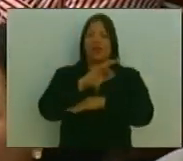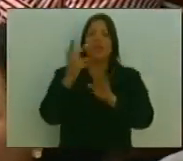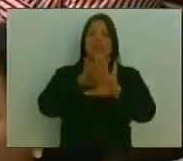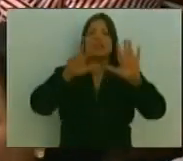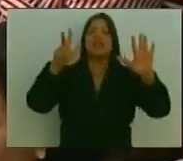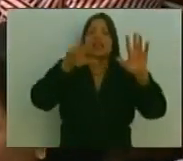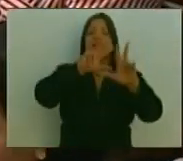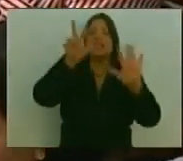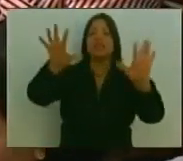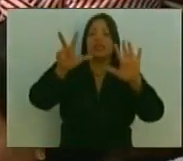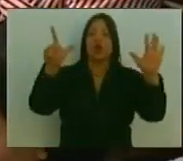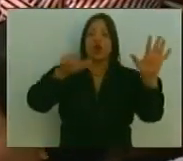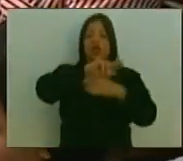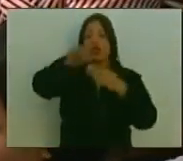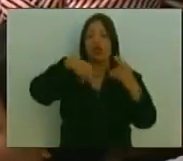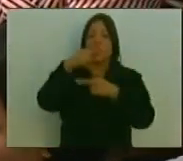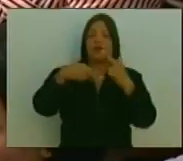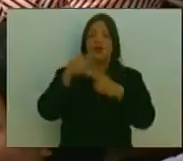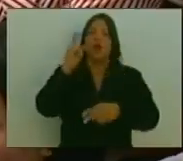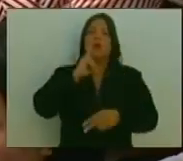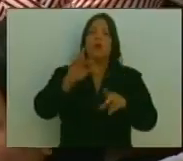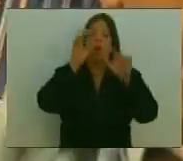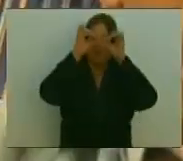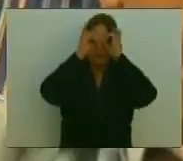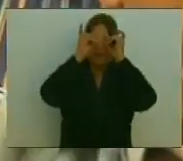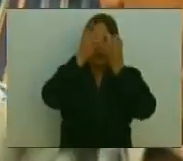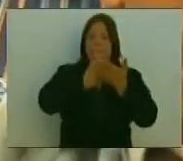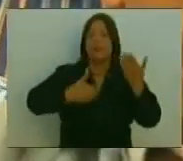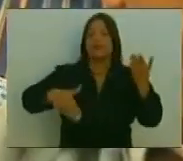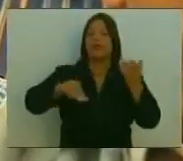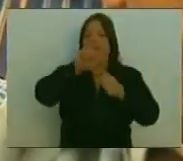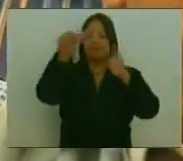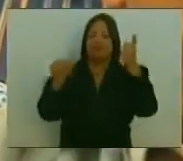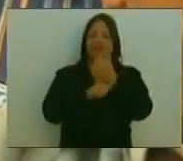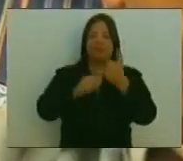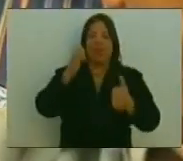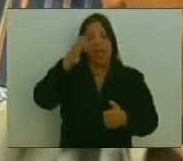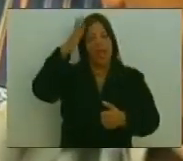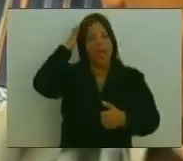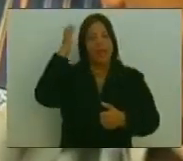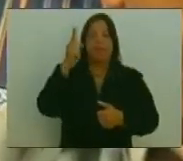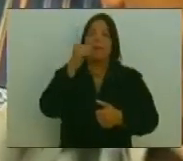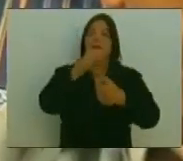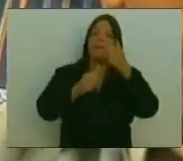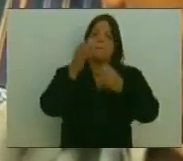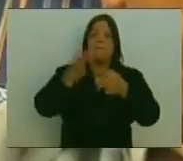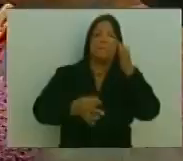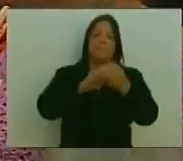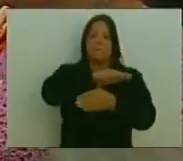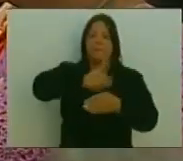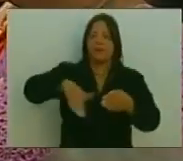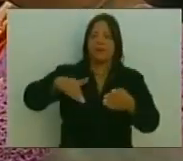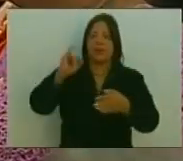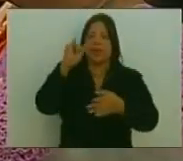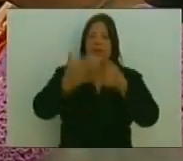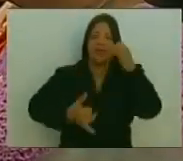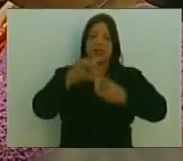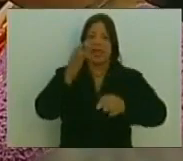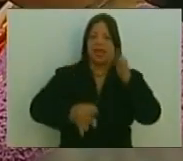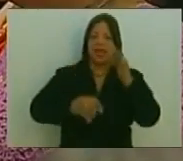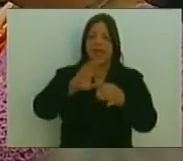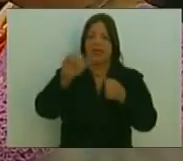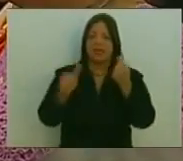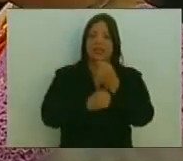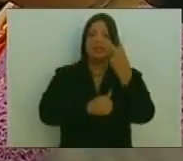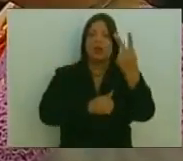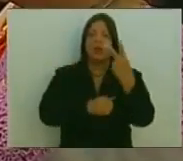Bolivariana. Cúmplase, Delcy Eloína Rodríguez Gómez, presidenta, Elvis Eduardo Amoroso, primer vicepresidente, Julián Isaías Rodríguez Díaz,